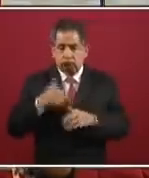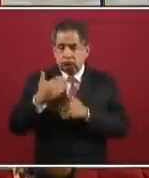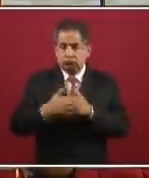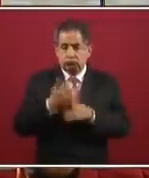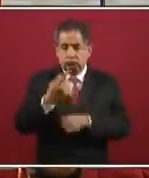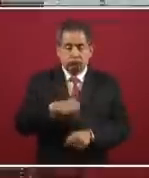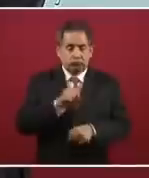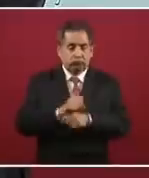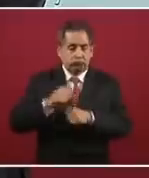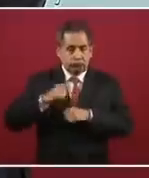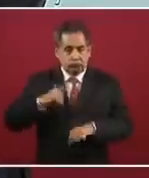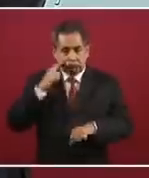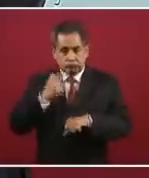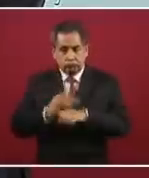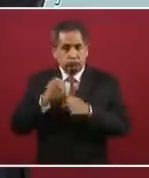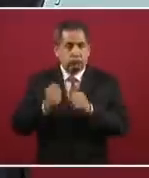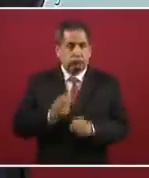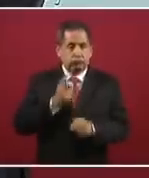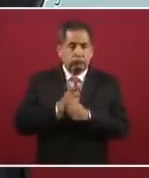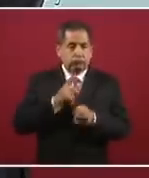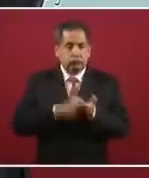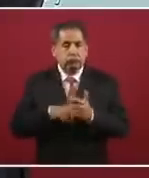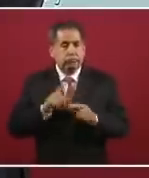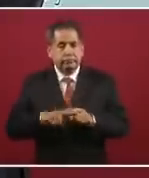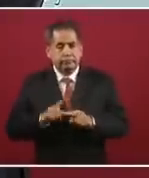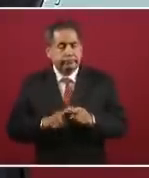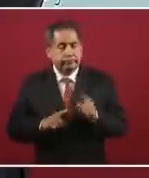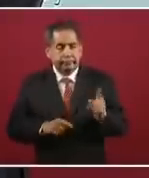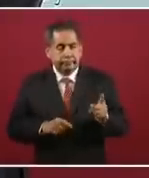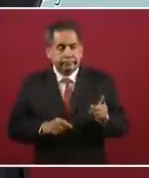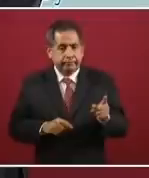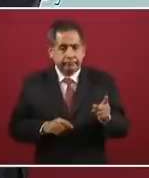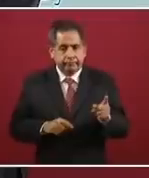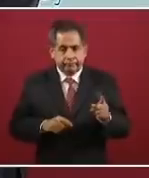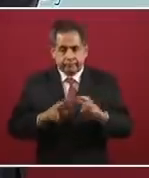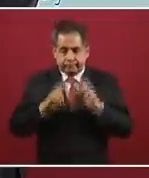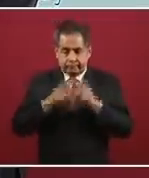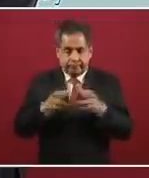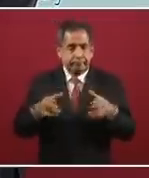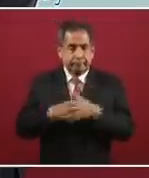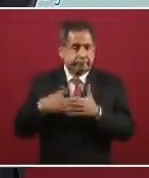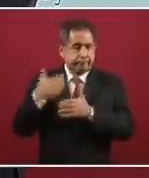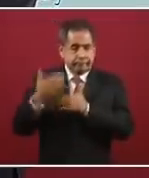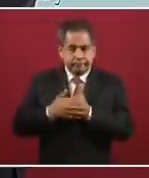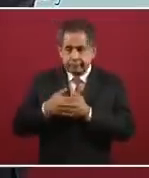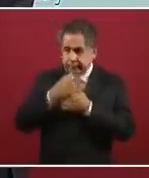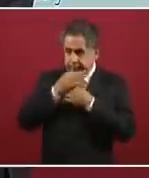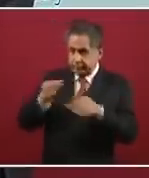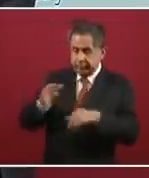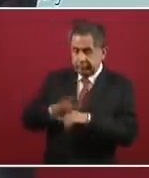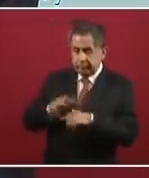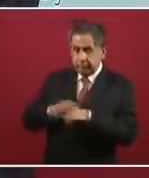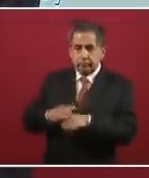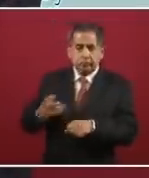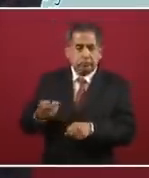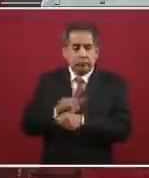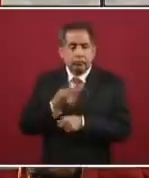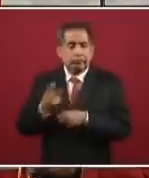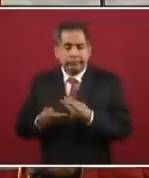entrante, a cargo de la Secretaría de Seguridad Pública, la reunión correspondiente y el anuncio de las operaciones a que haya